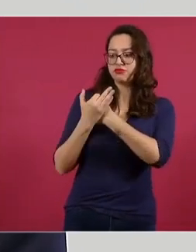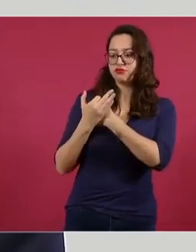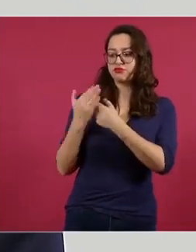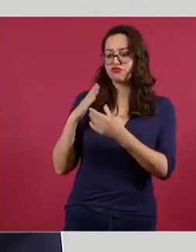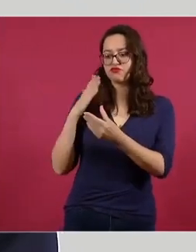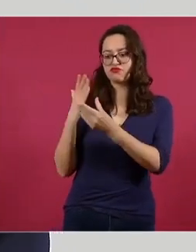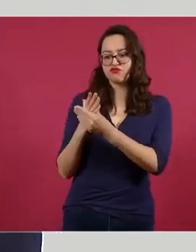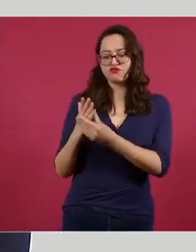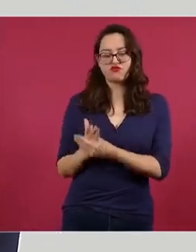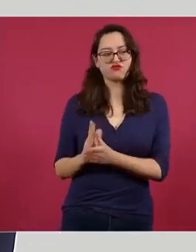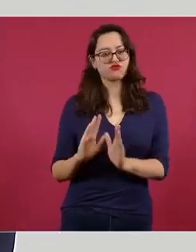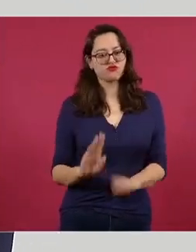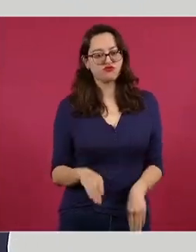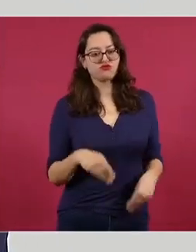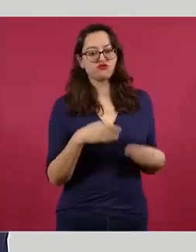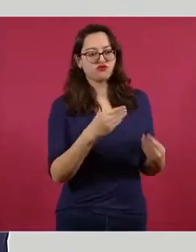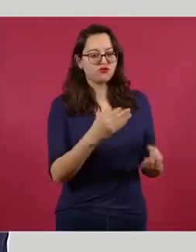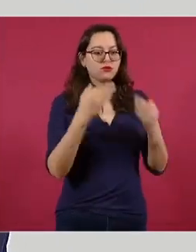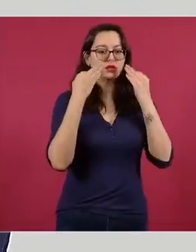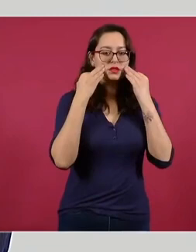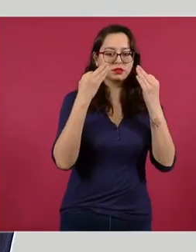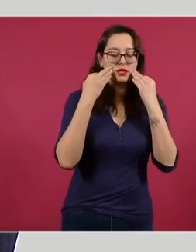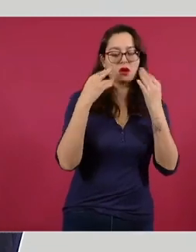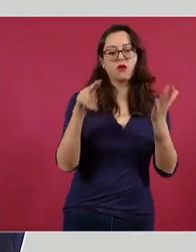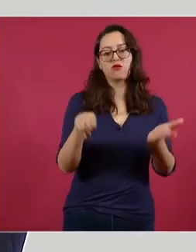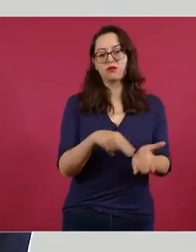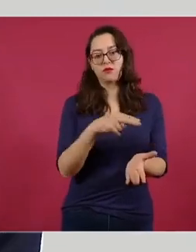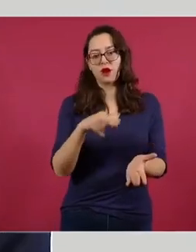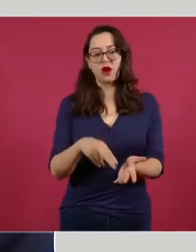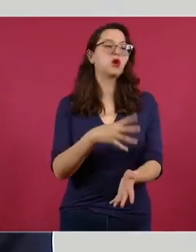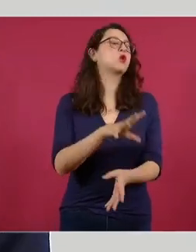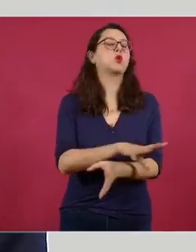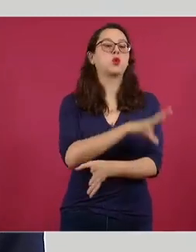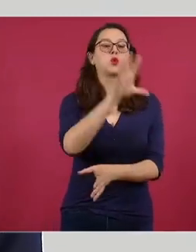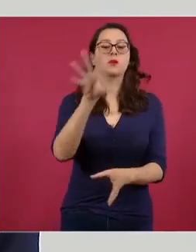va a firmar ya los pliegos concretos